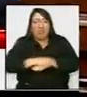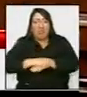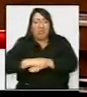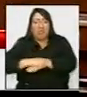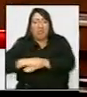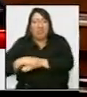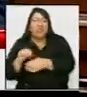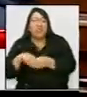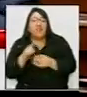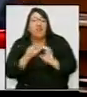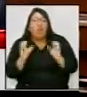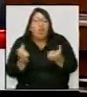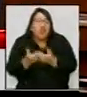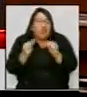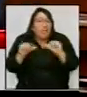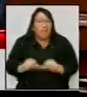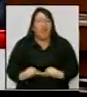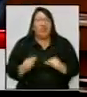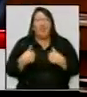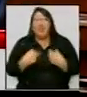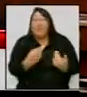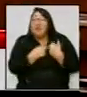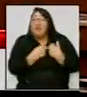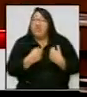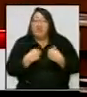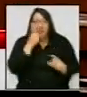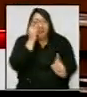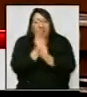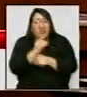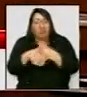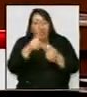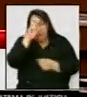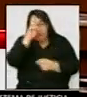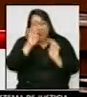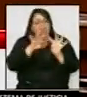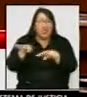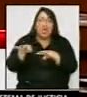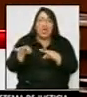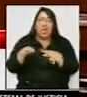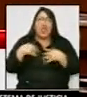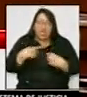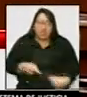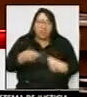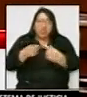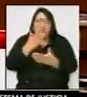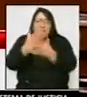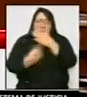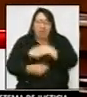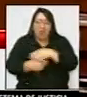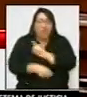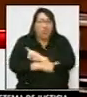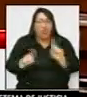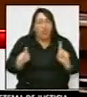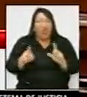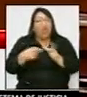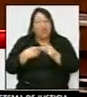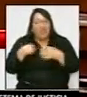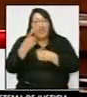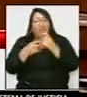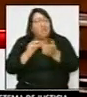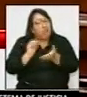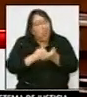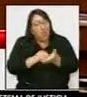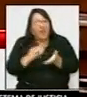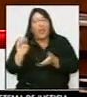de la República. Tenemos la responsabilidad frente al país de confrontar la corrupción. Se tiene que declarar en